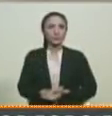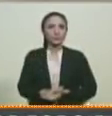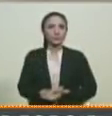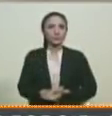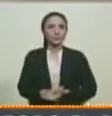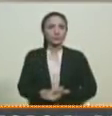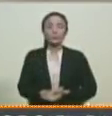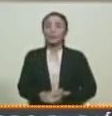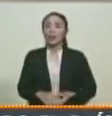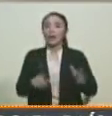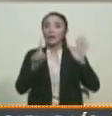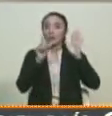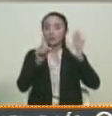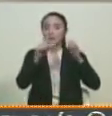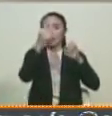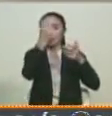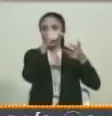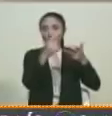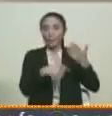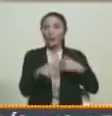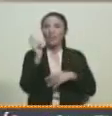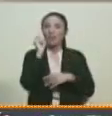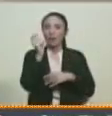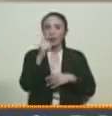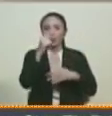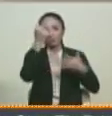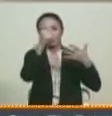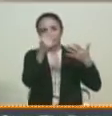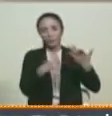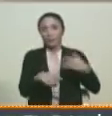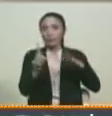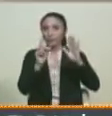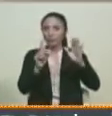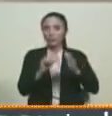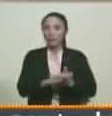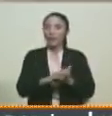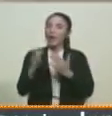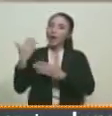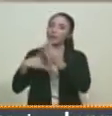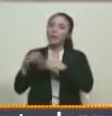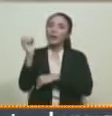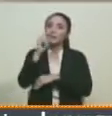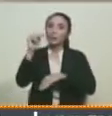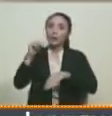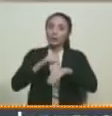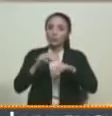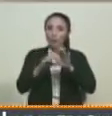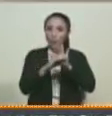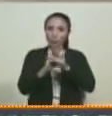Yo lancé 6 líneas hace una semana en la Asamblea Constituyente.